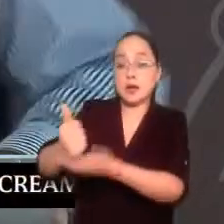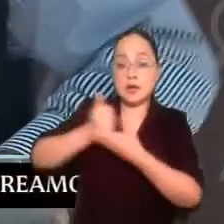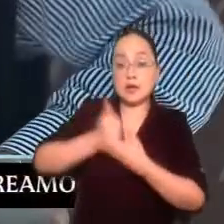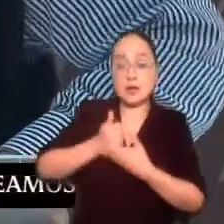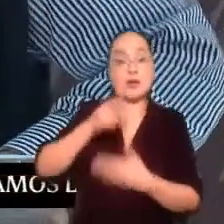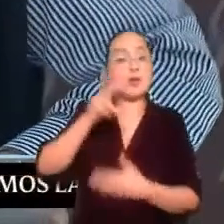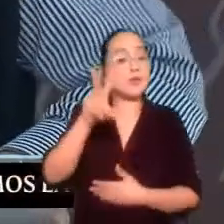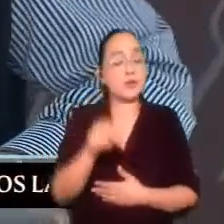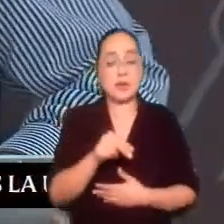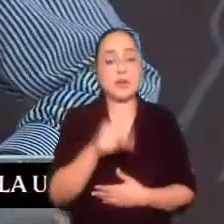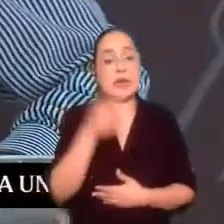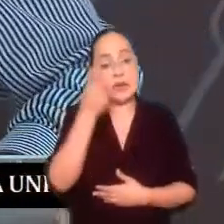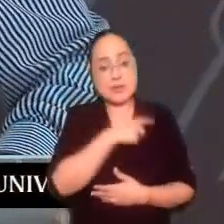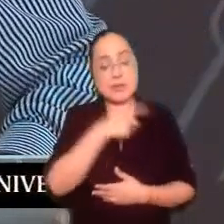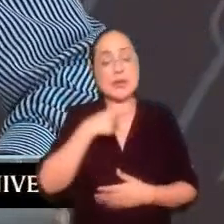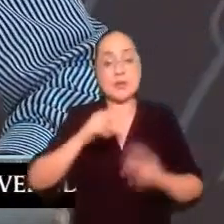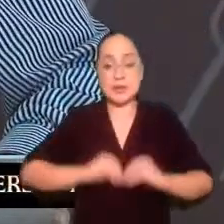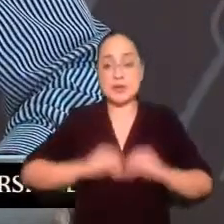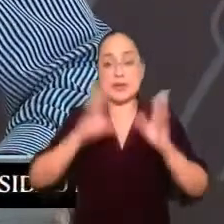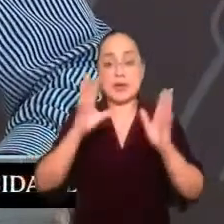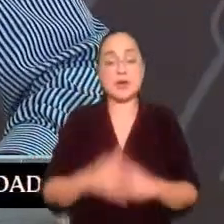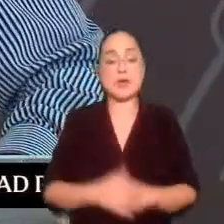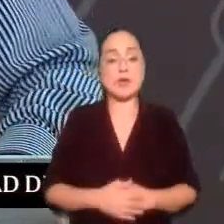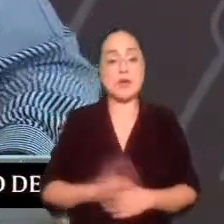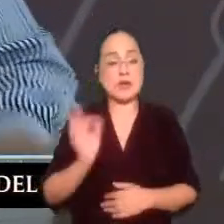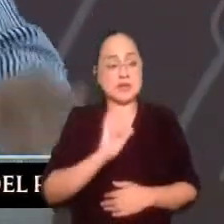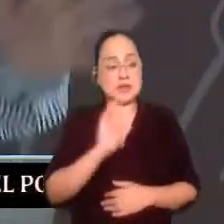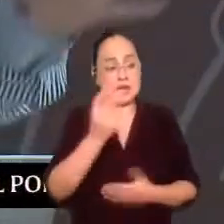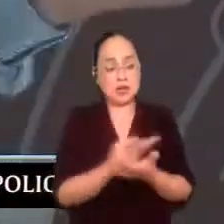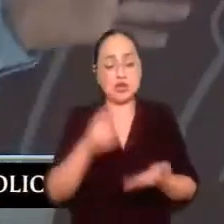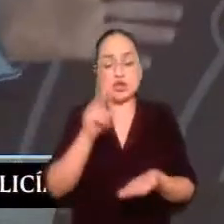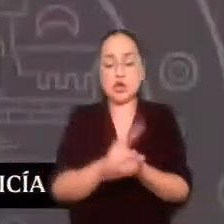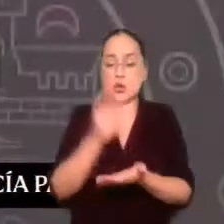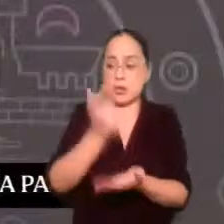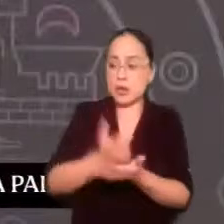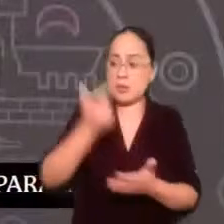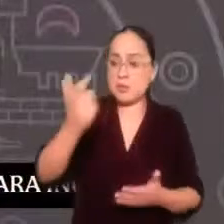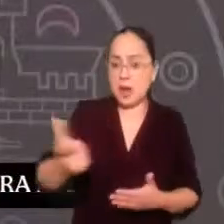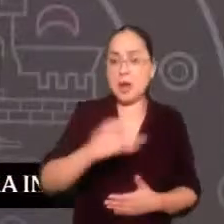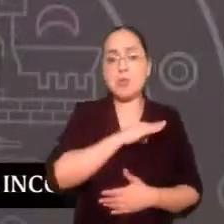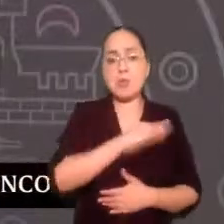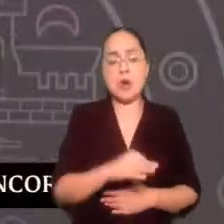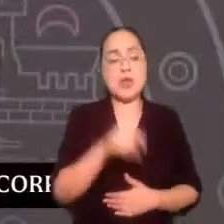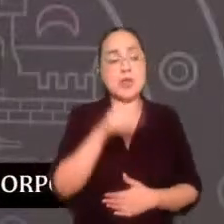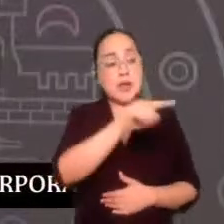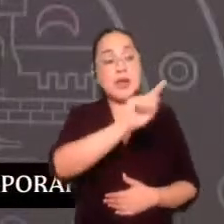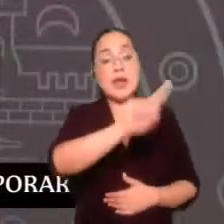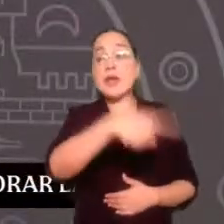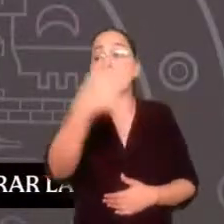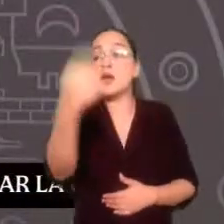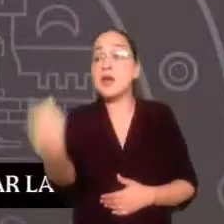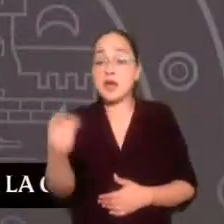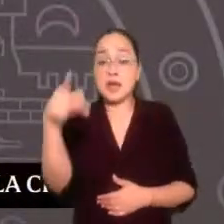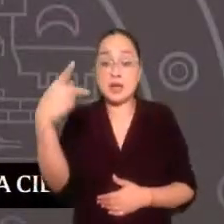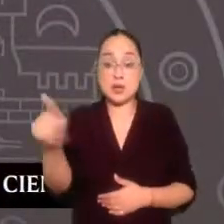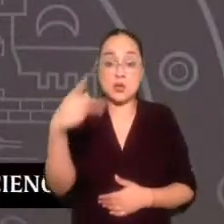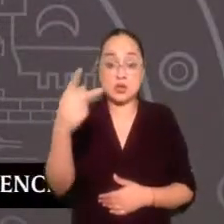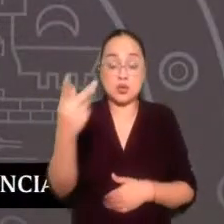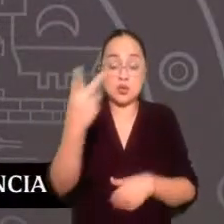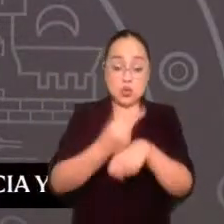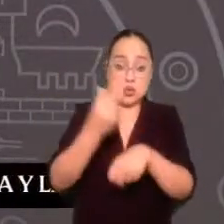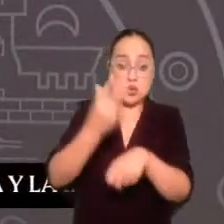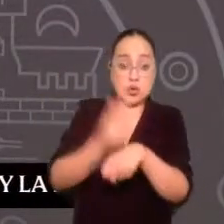claro, porque pueden pagar dos veces si se les ocurre irse con un gestor. Por más amigo que